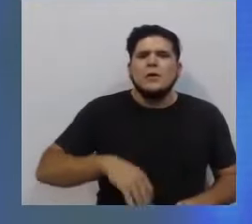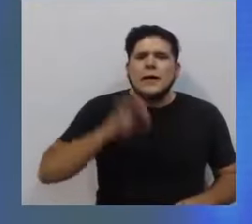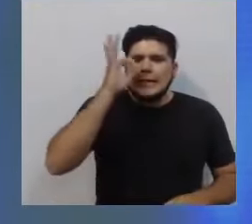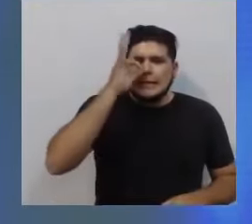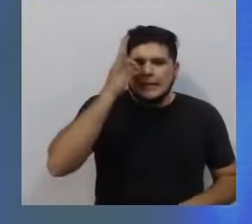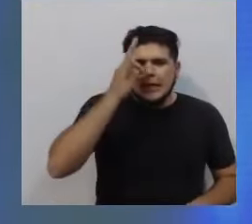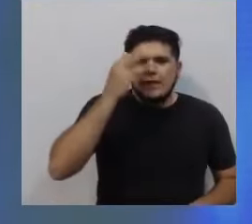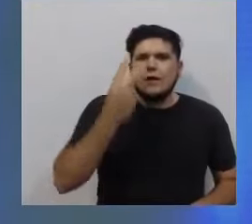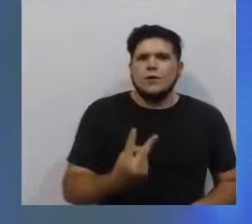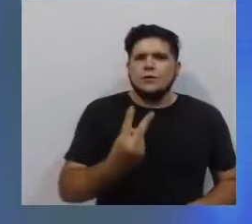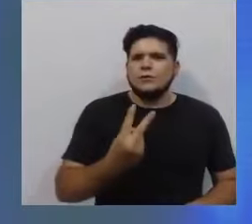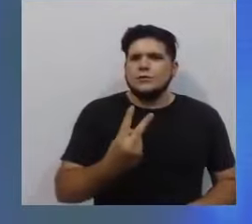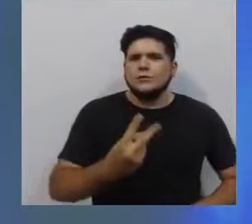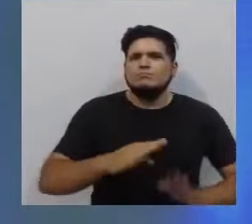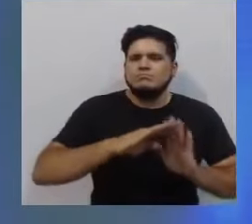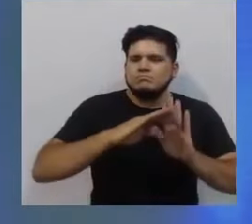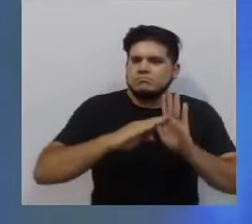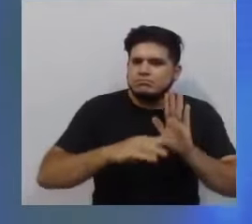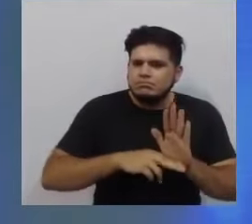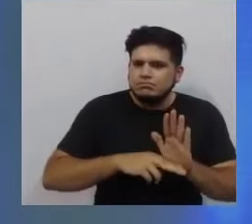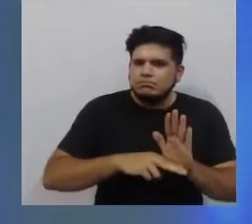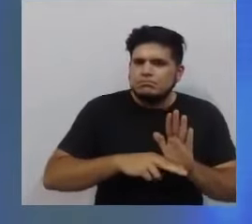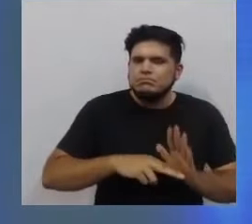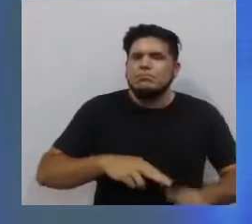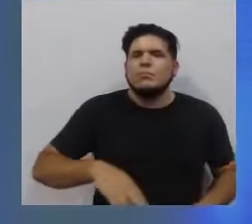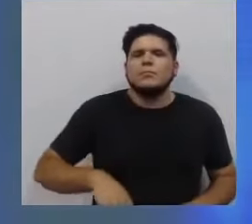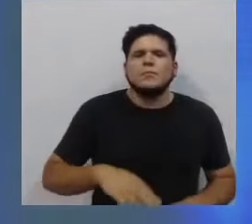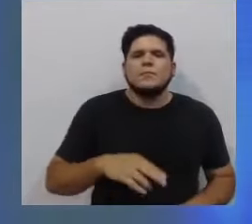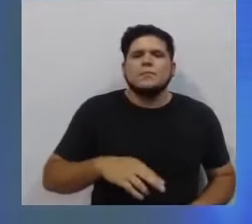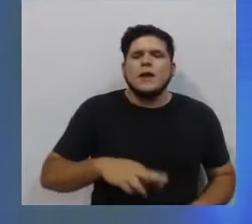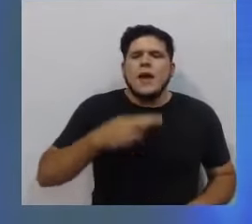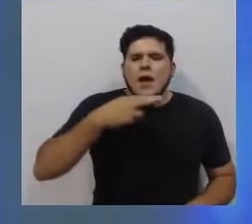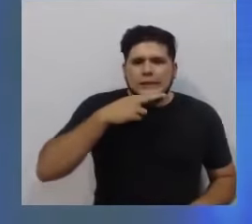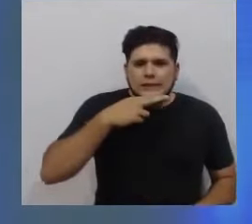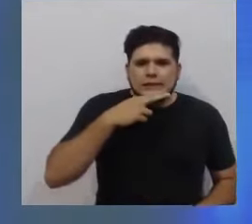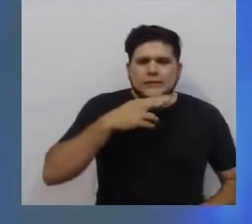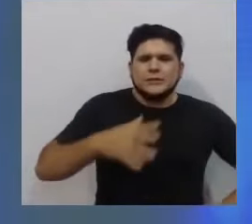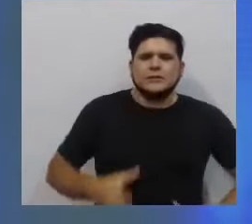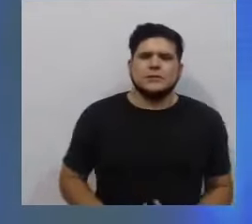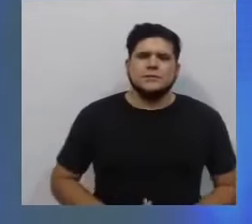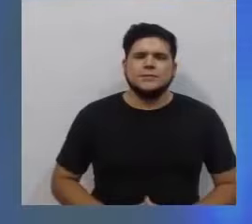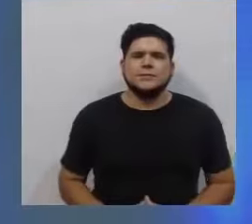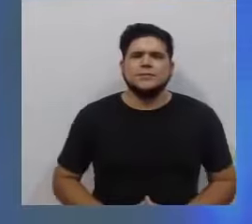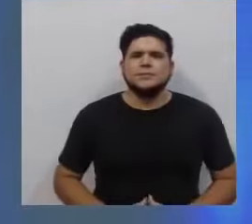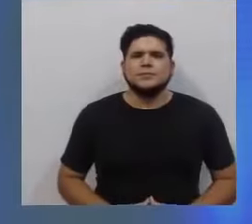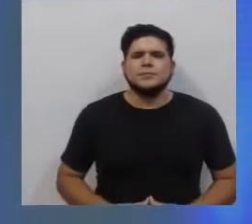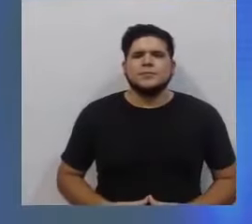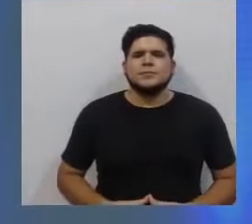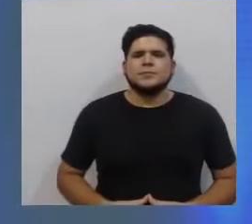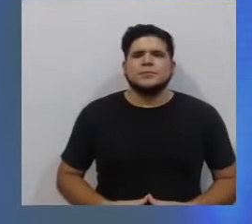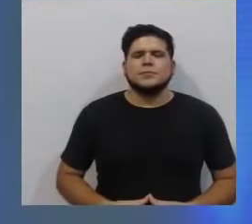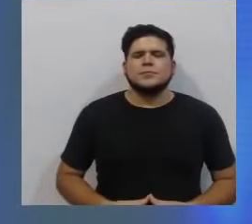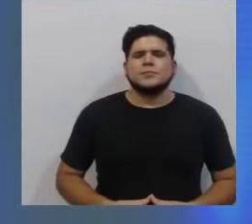cosas trascendentes para todos aquellos que trabajan se